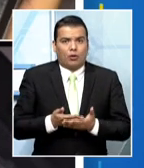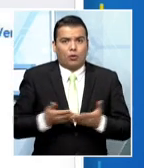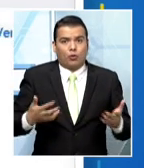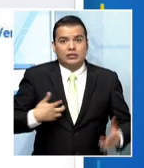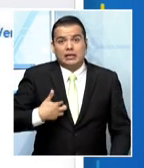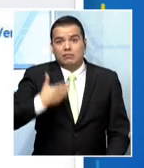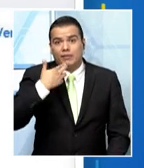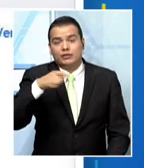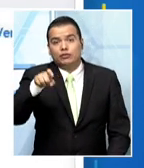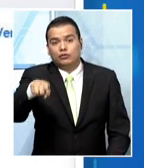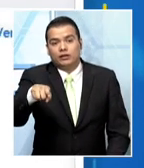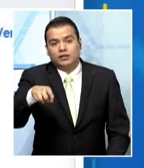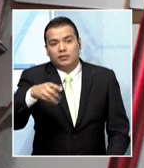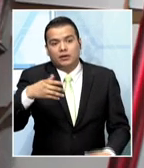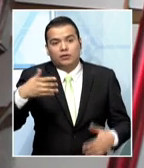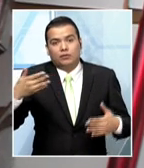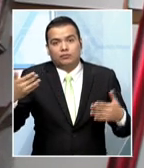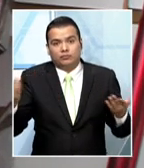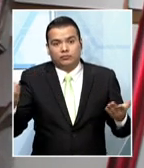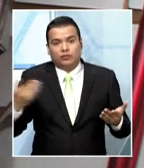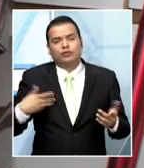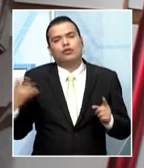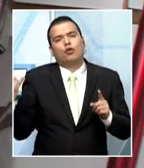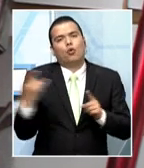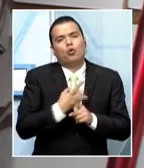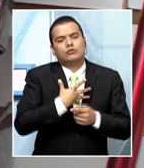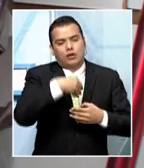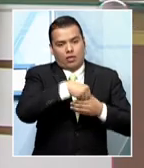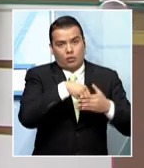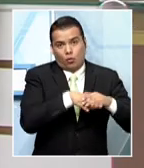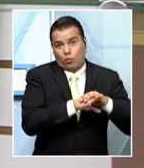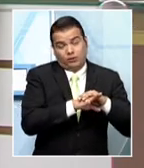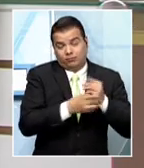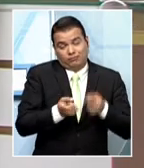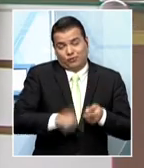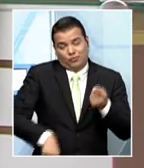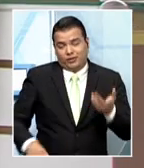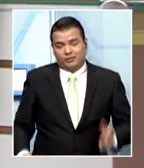permiso, pero no se pueden portar, así sean catalogadas como armas no letales.